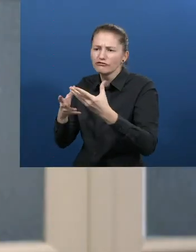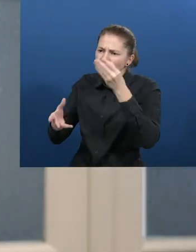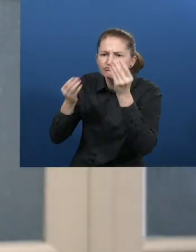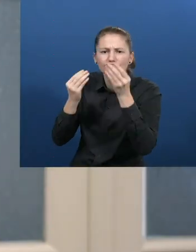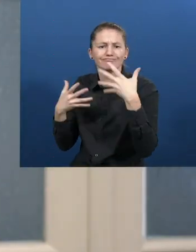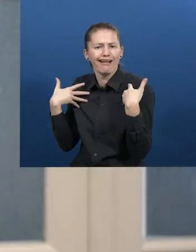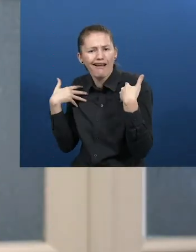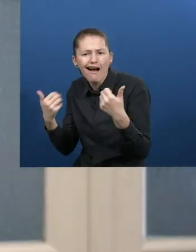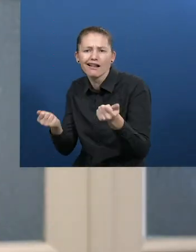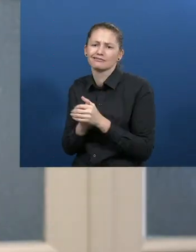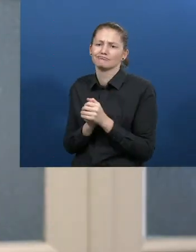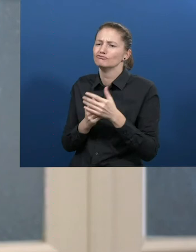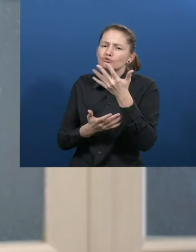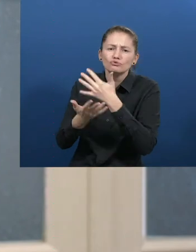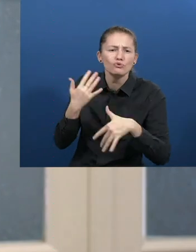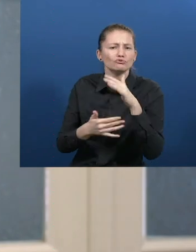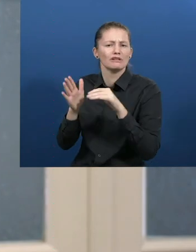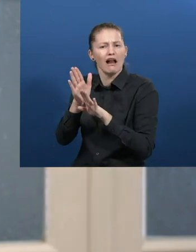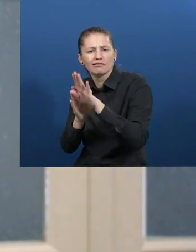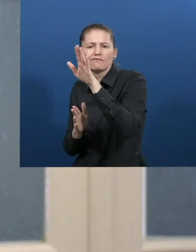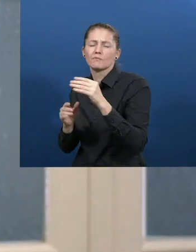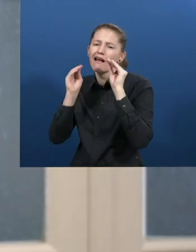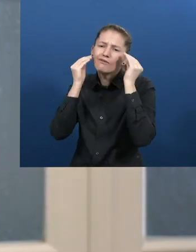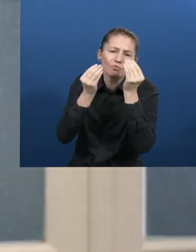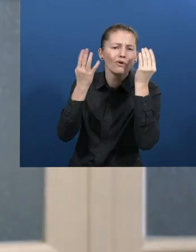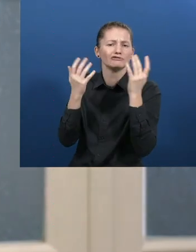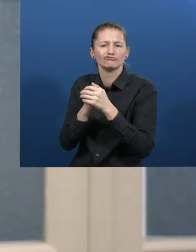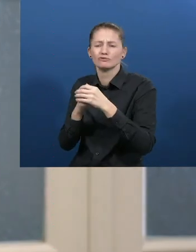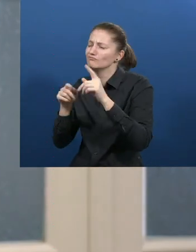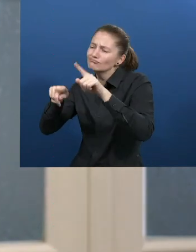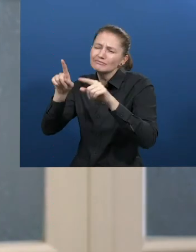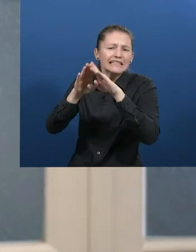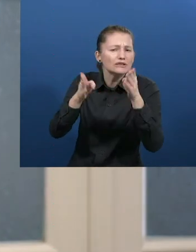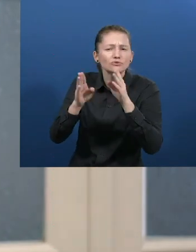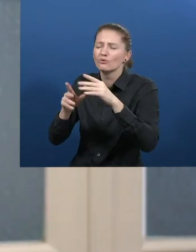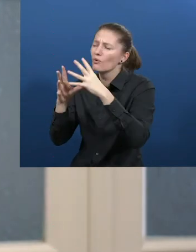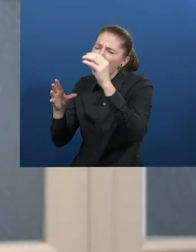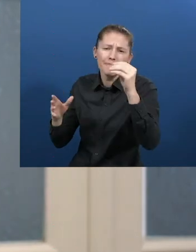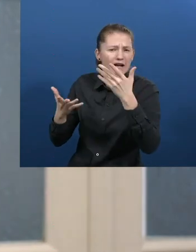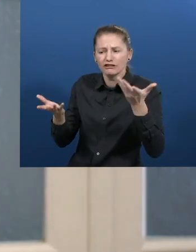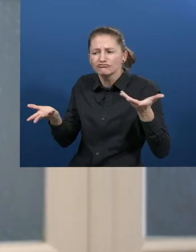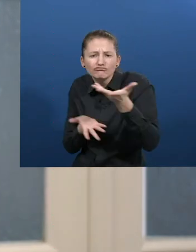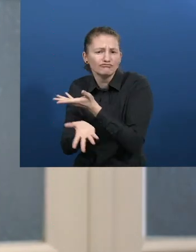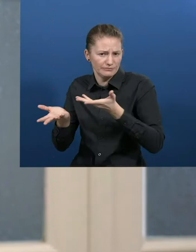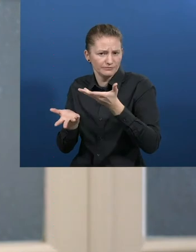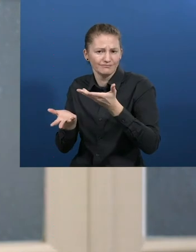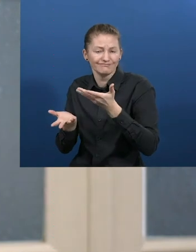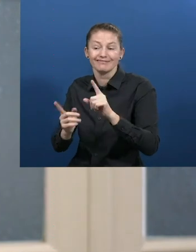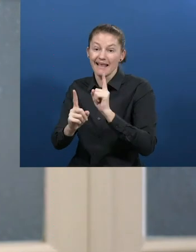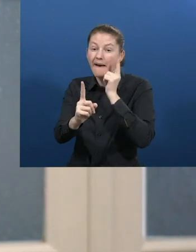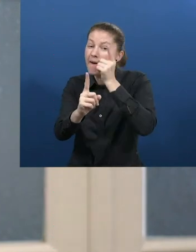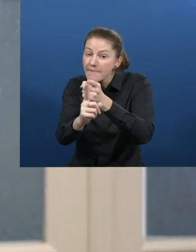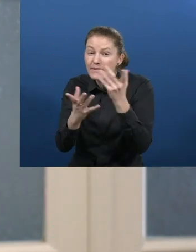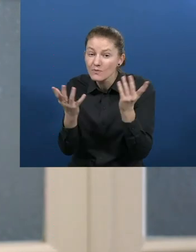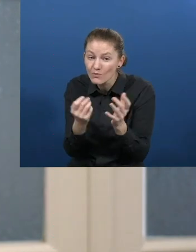salud, área de desarrollo social, educación, etcétera, otras instituciones, empresas, con el fin de poder brindar la atención necesaria